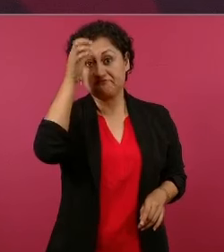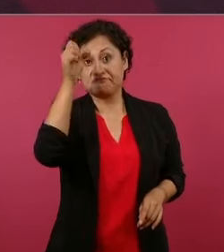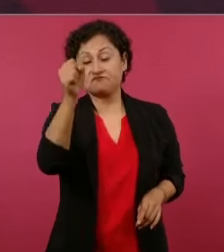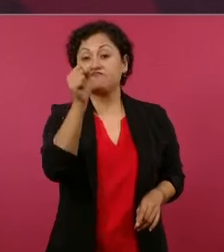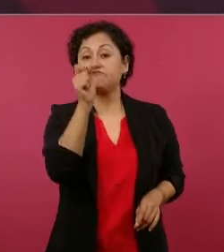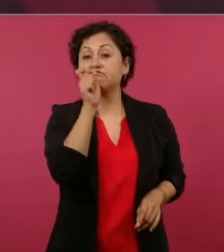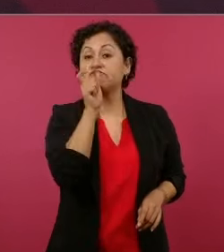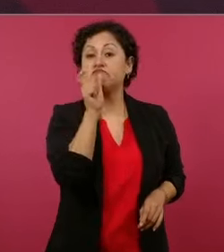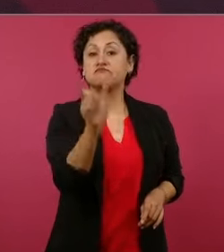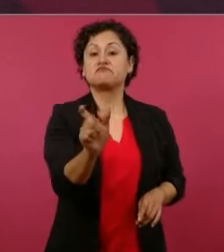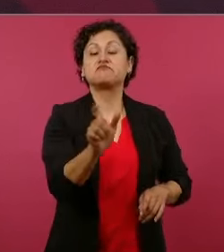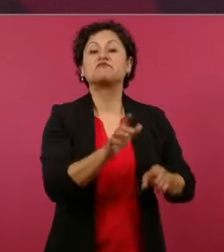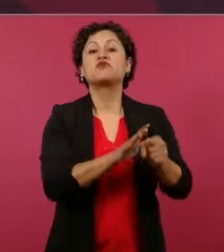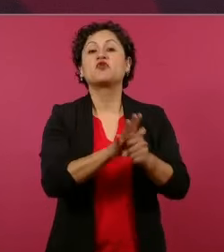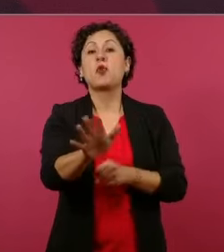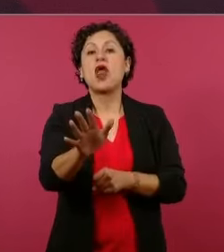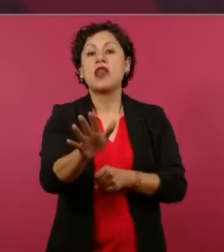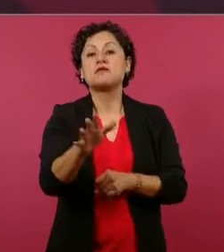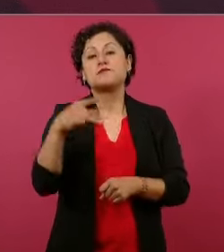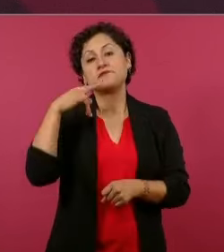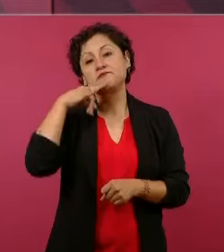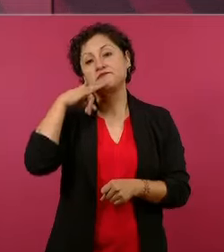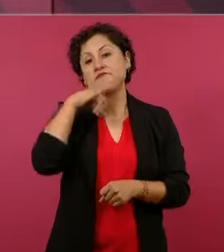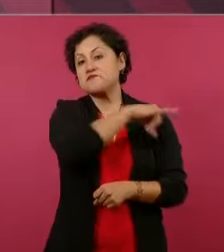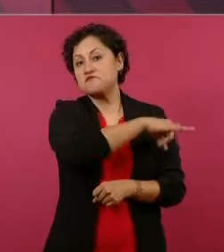bien es hipocresía